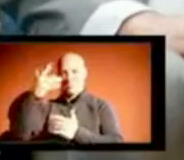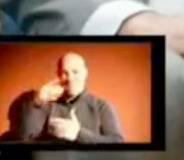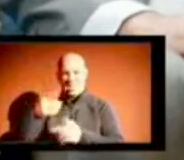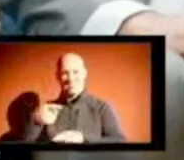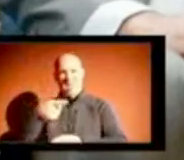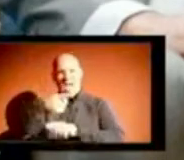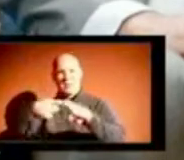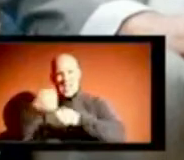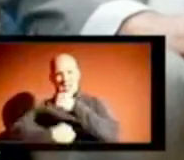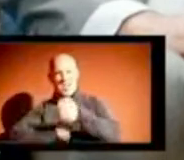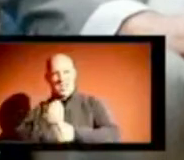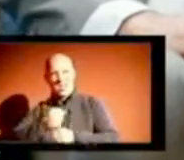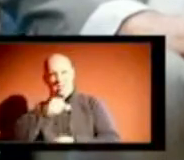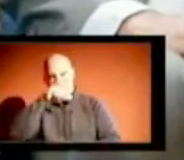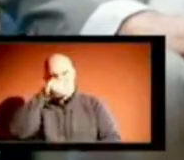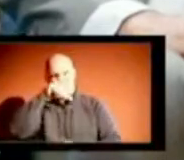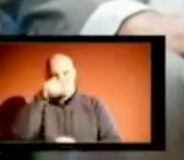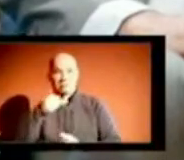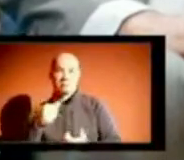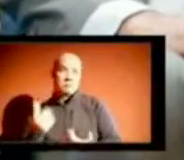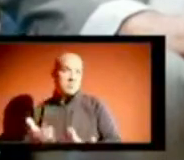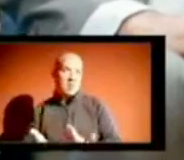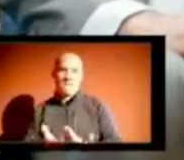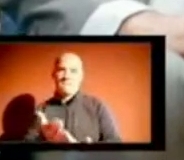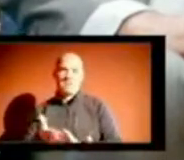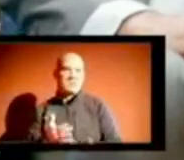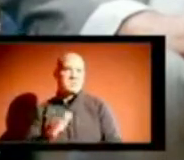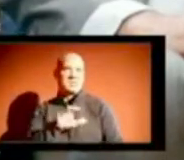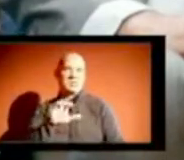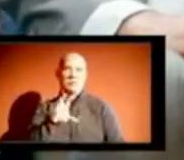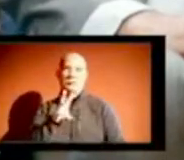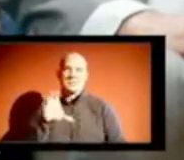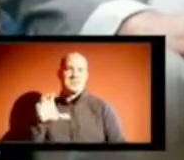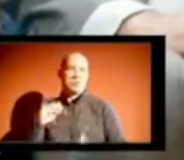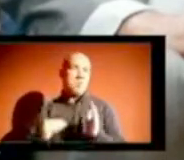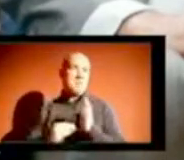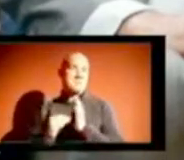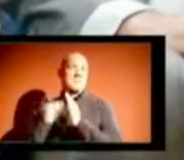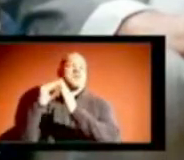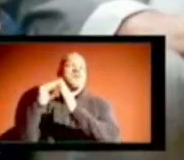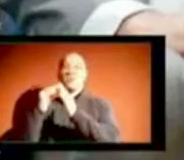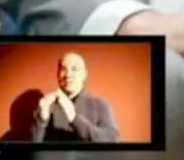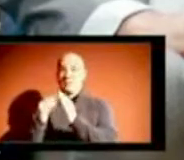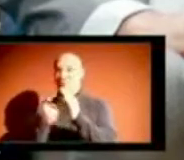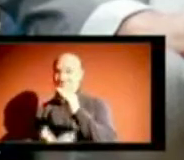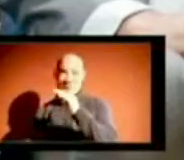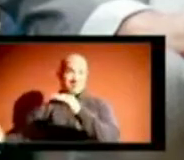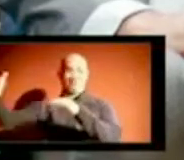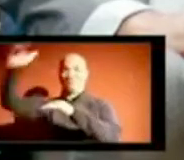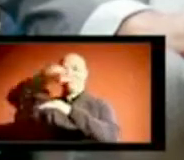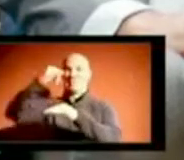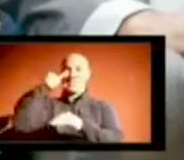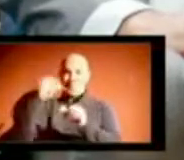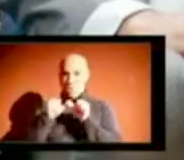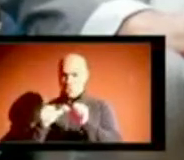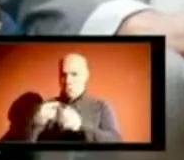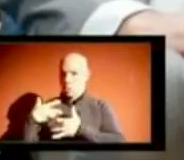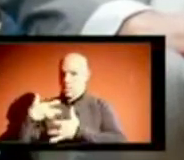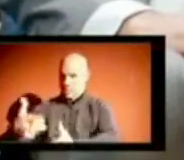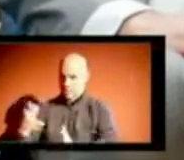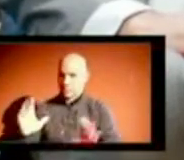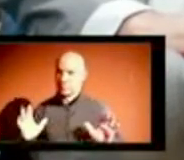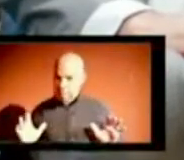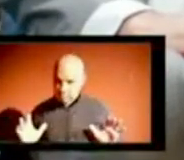meses más fuertes, fácilmente vamos a estar 500, 600 millones por encima si continúa este patrón.